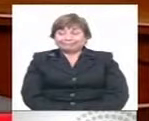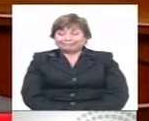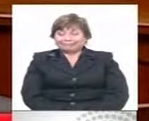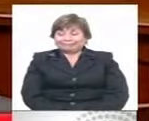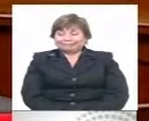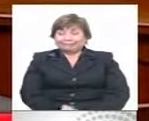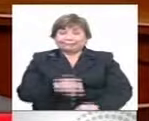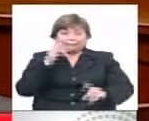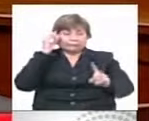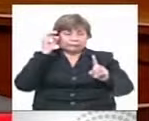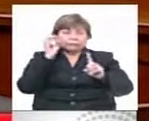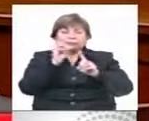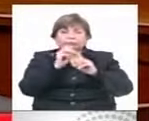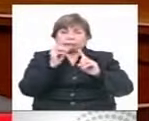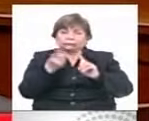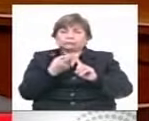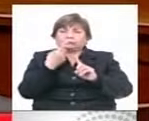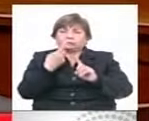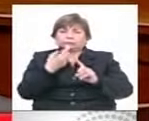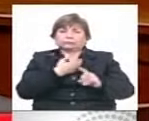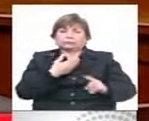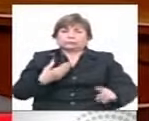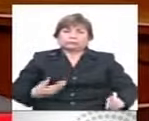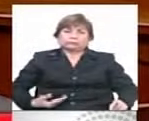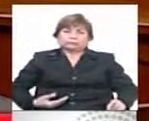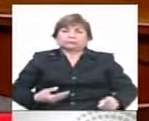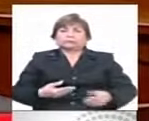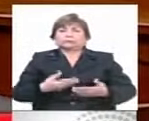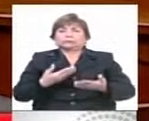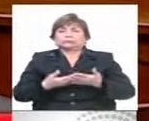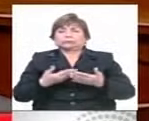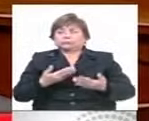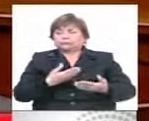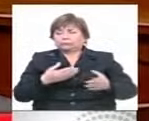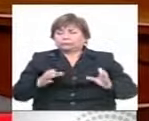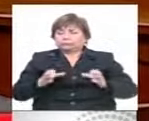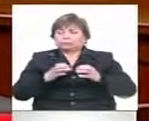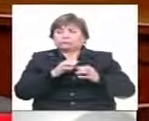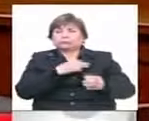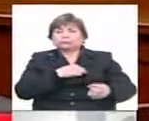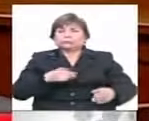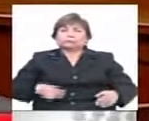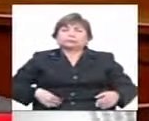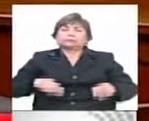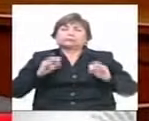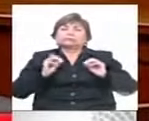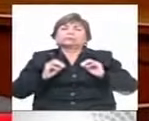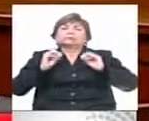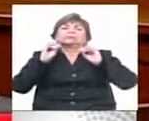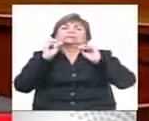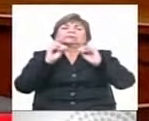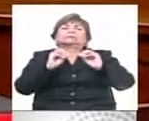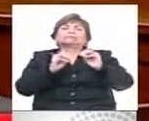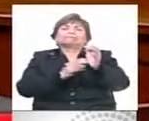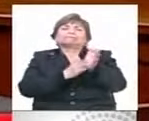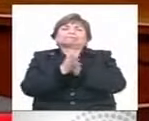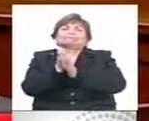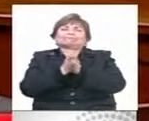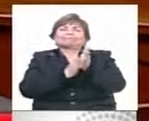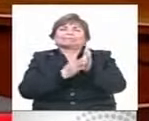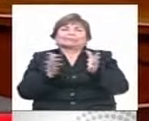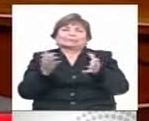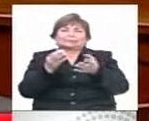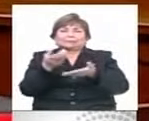Uno de los objetivos principales de nuestro gobierno y de nuestro gabinete es poner especial énfasis en la